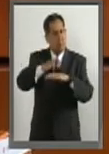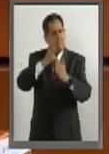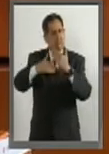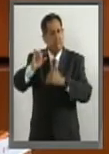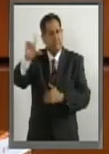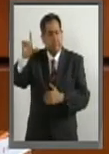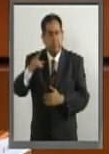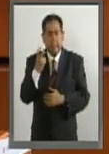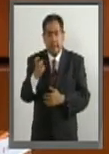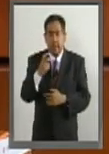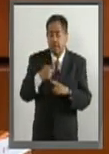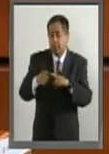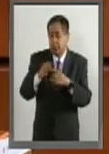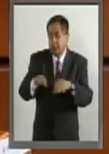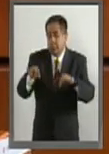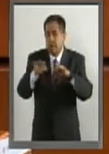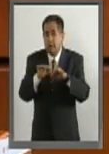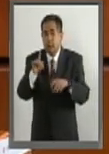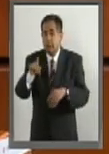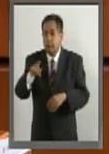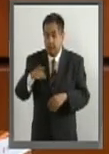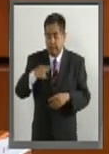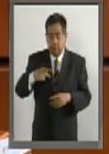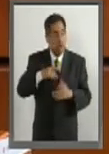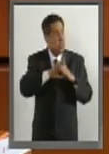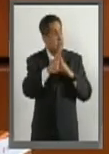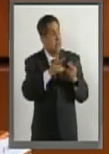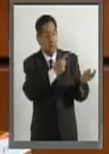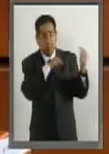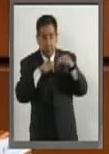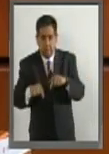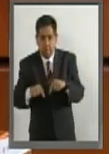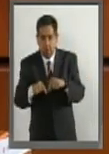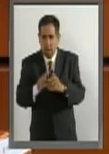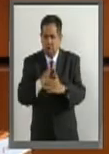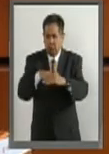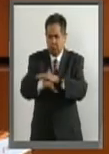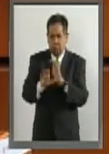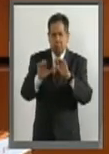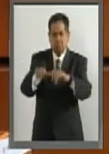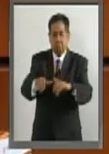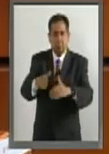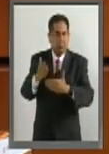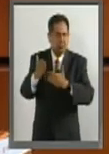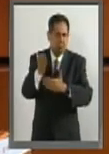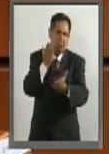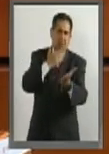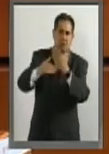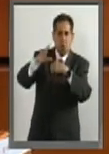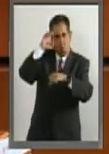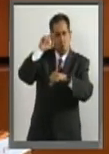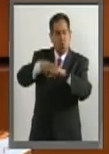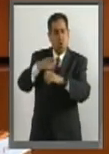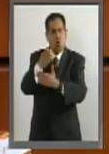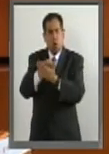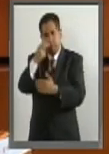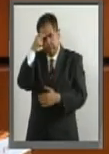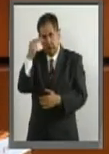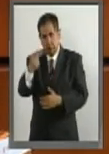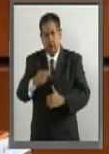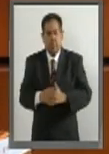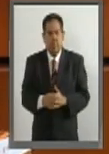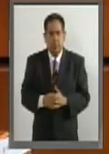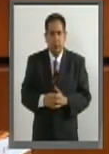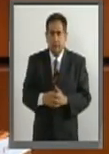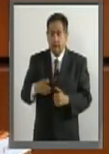permita incorporar activamente nuestra población migrante al desarrollo social, cultural y económico que México necesita.